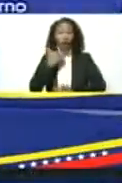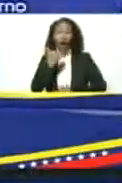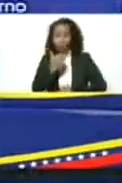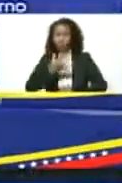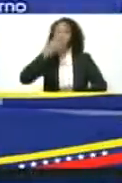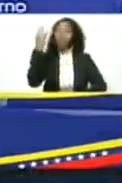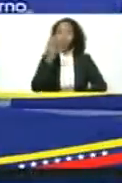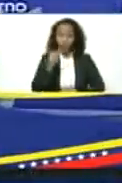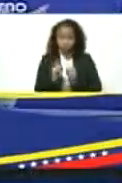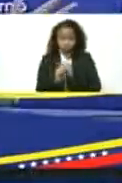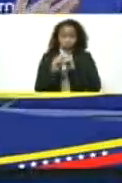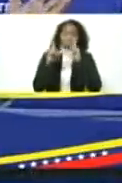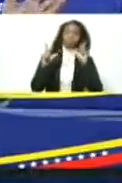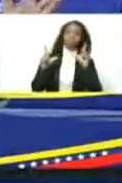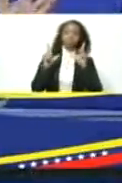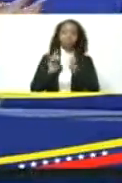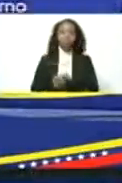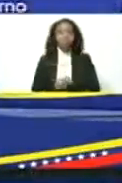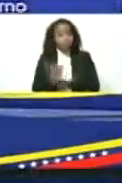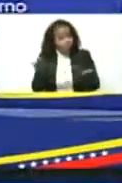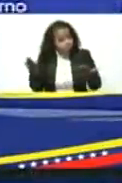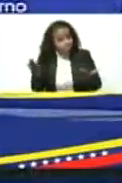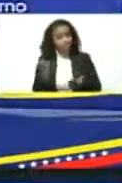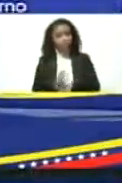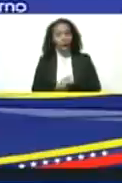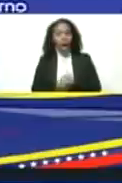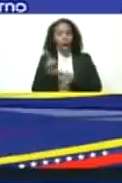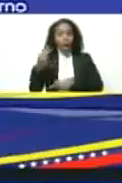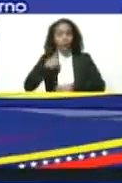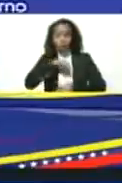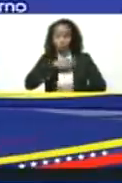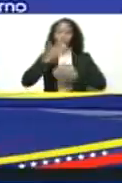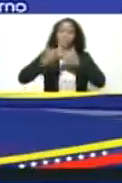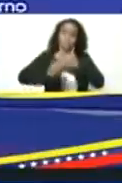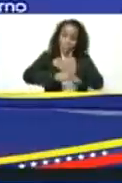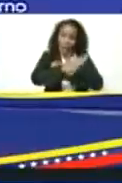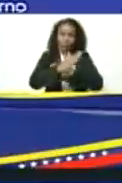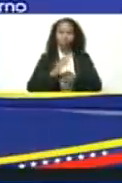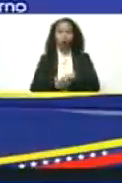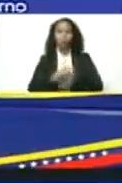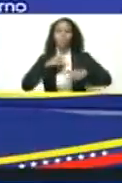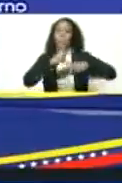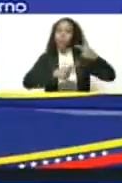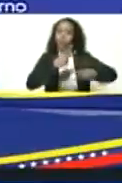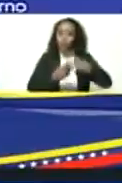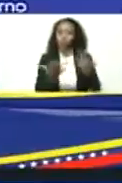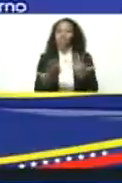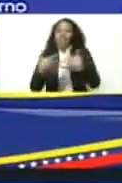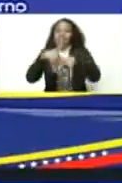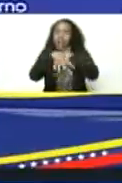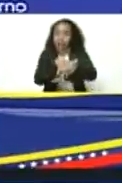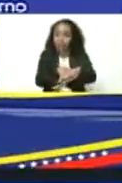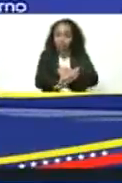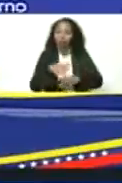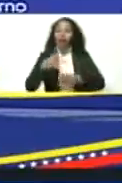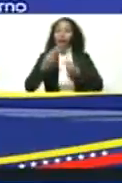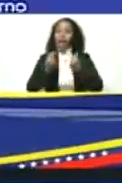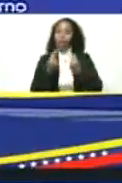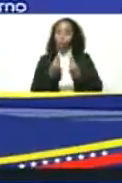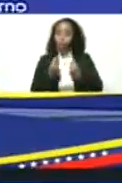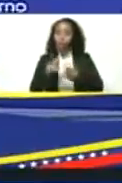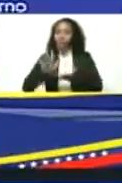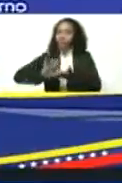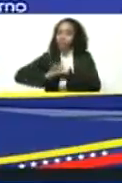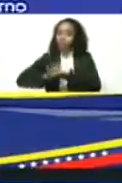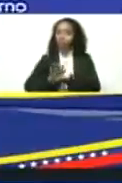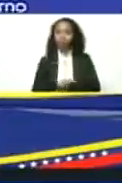realmente impresionante. ¿Ah? Así nosotros vamos a un proceso de inclusión en la economía